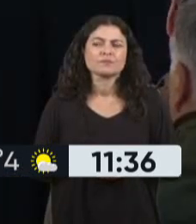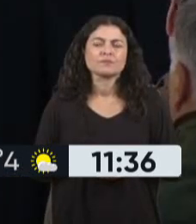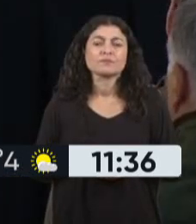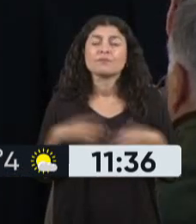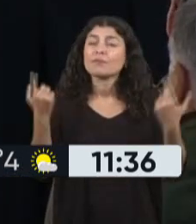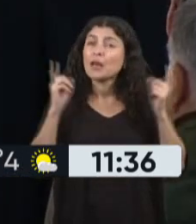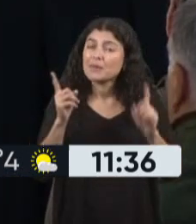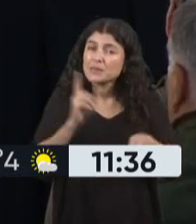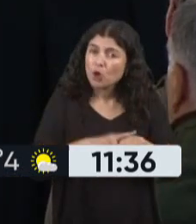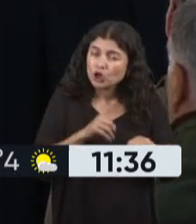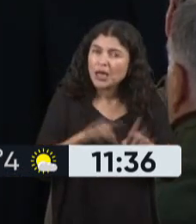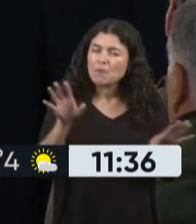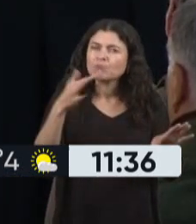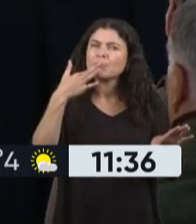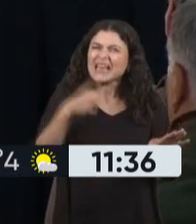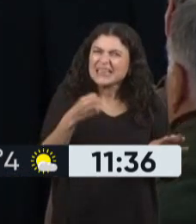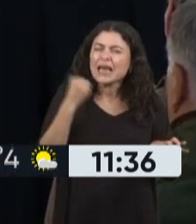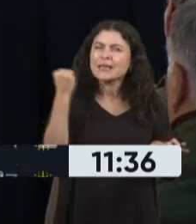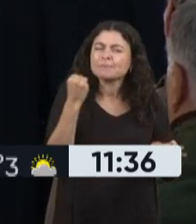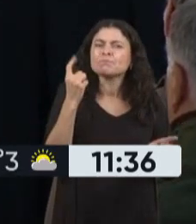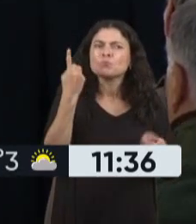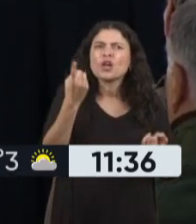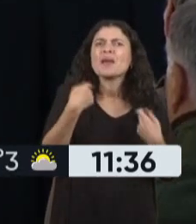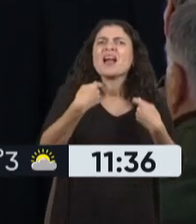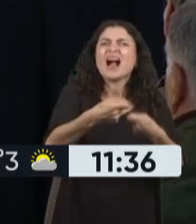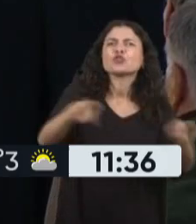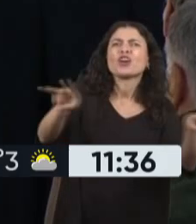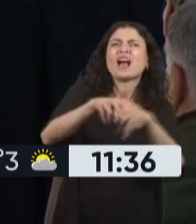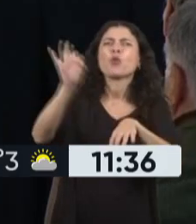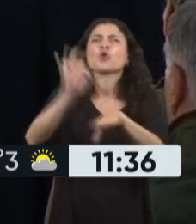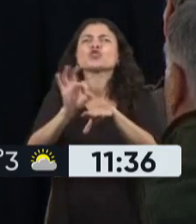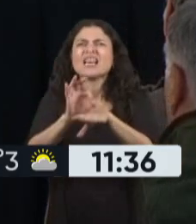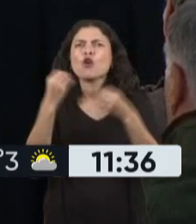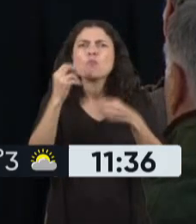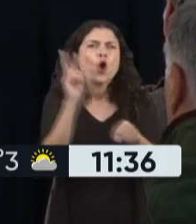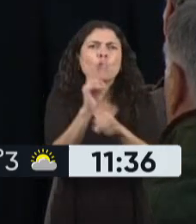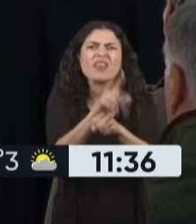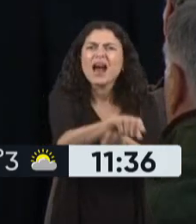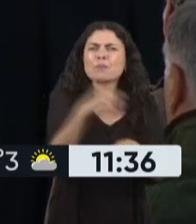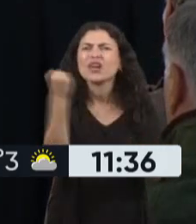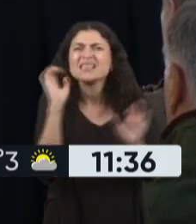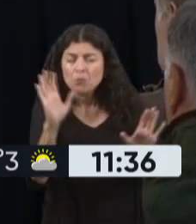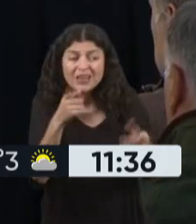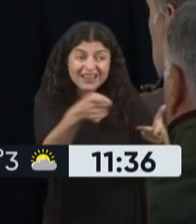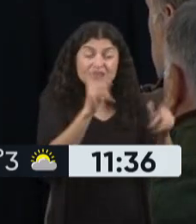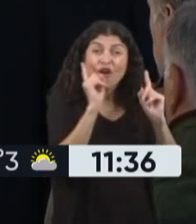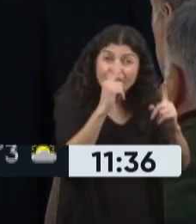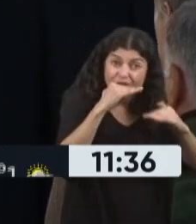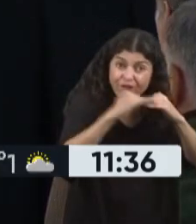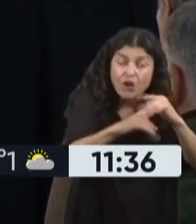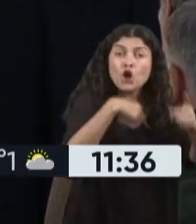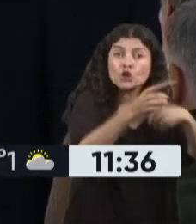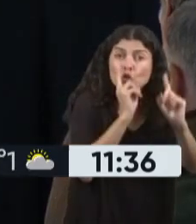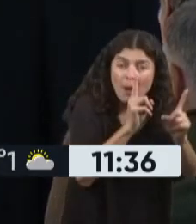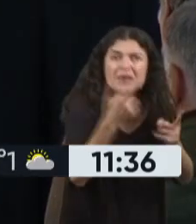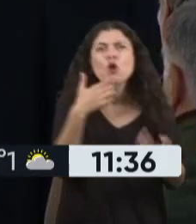A su vez, para entender un poco por qué es tan importante el superávit fiscal, por un lado, porque nos permite bajar impuestos y devolverle